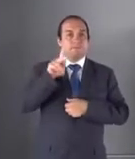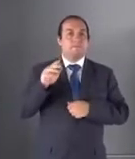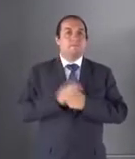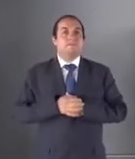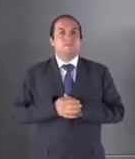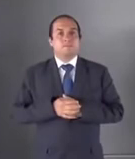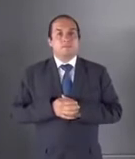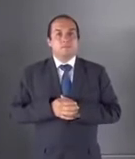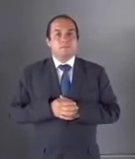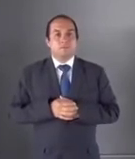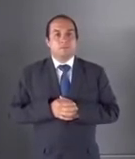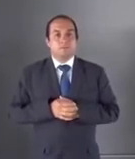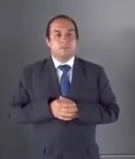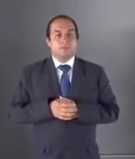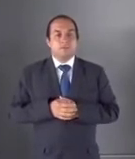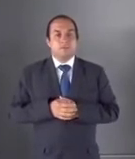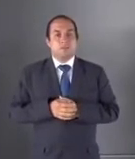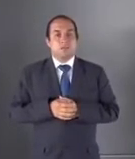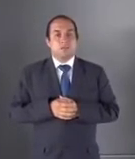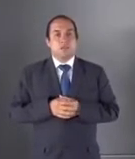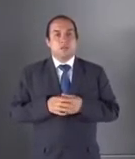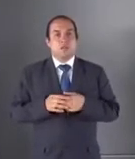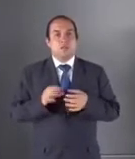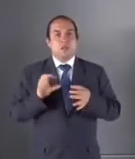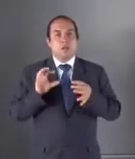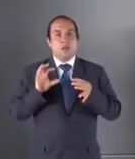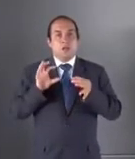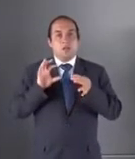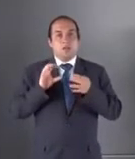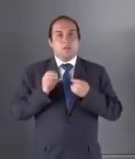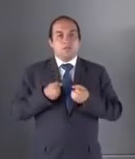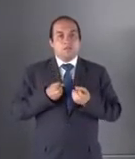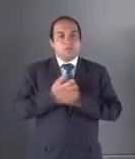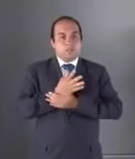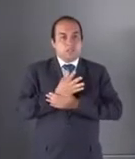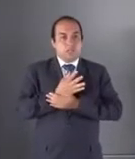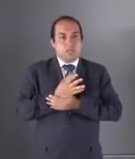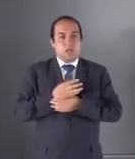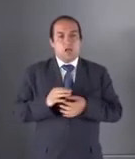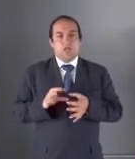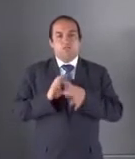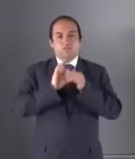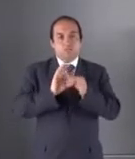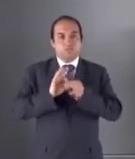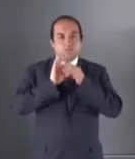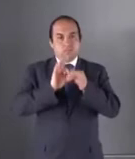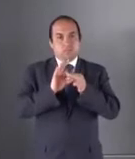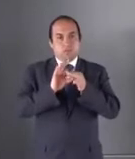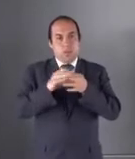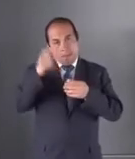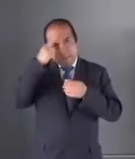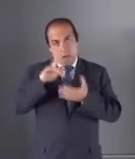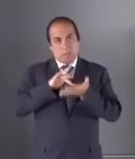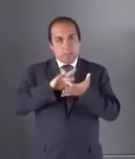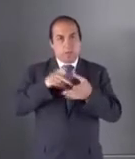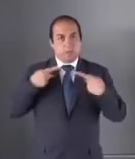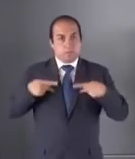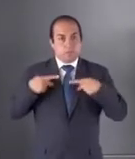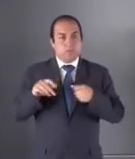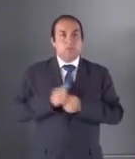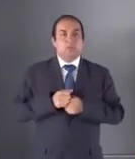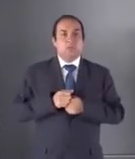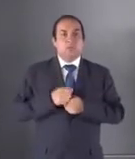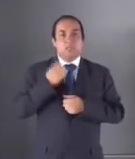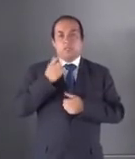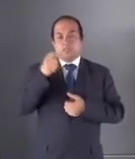que salen solidariamente a darle la mano a los otros frente a situaciones difíciles. Y esta no ha sido